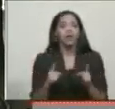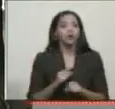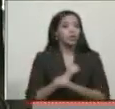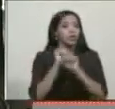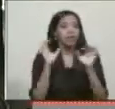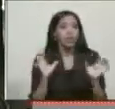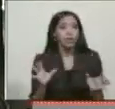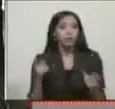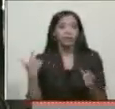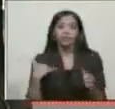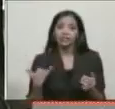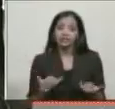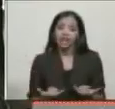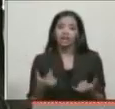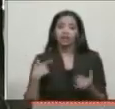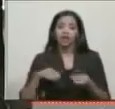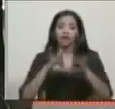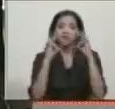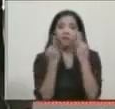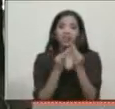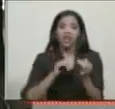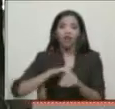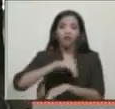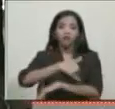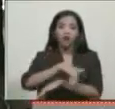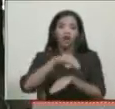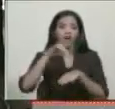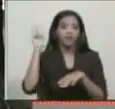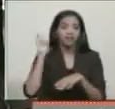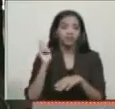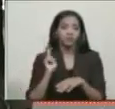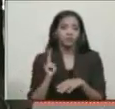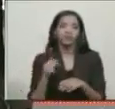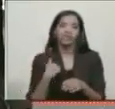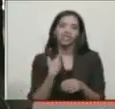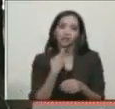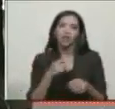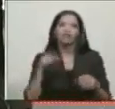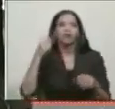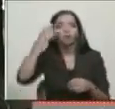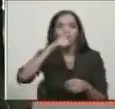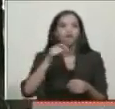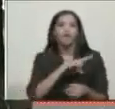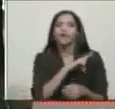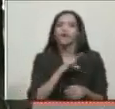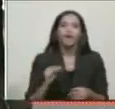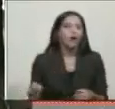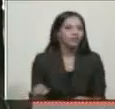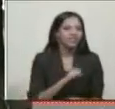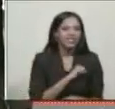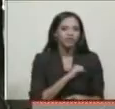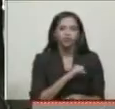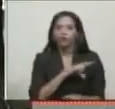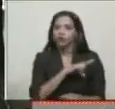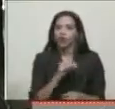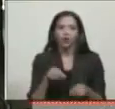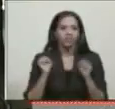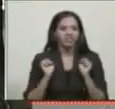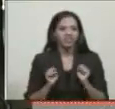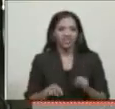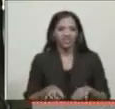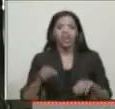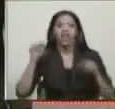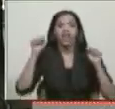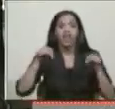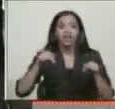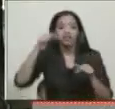toda su familia por fuera del país, les decimos, este pueblo no se raja, no se rinde. Este